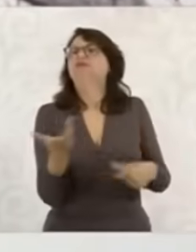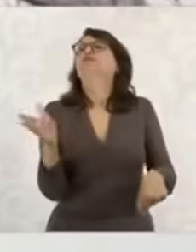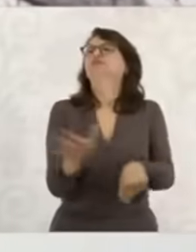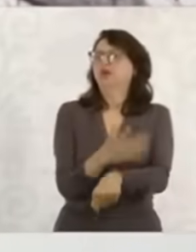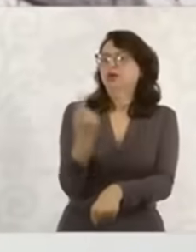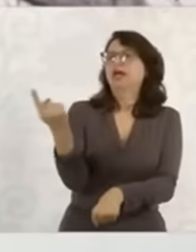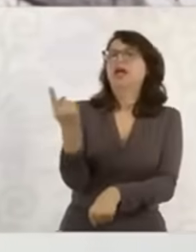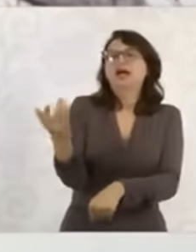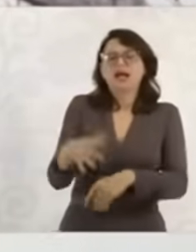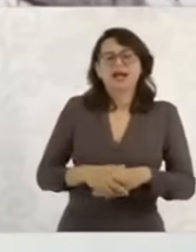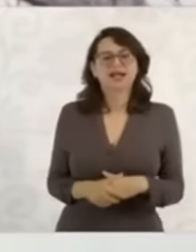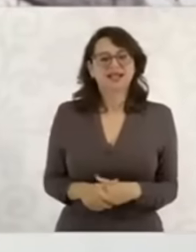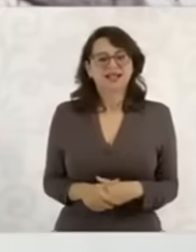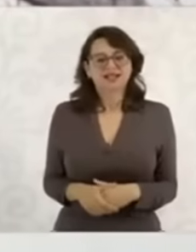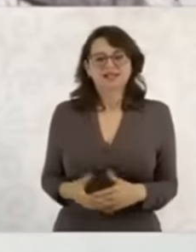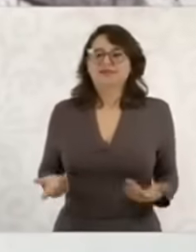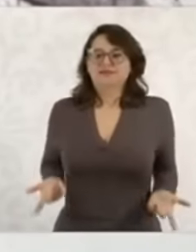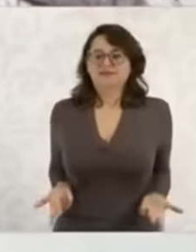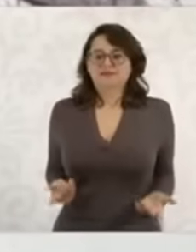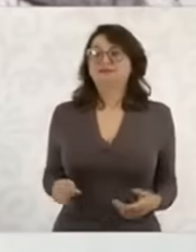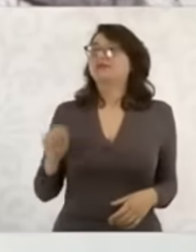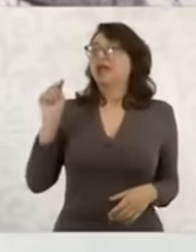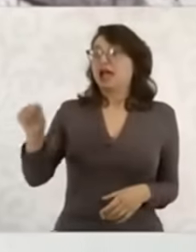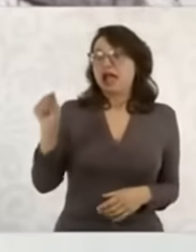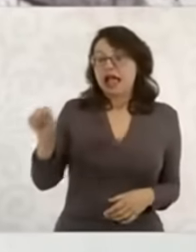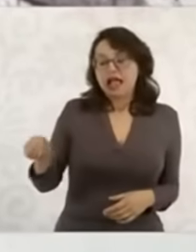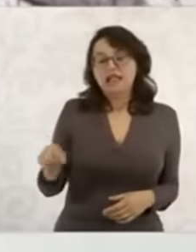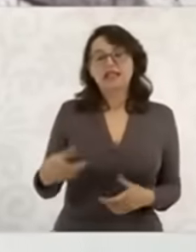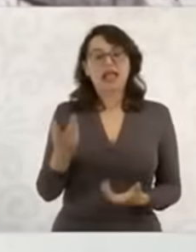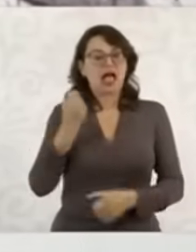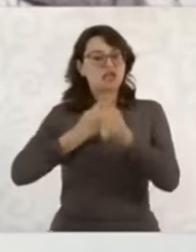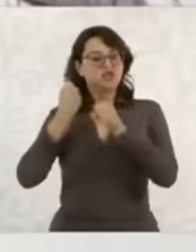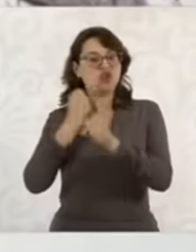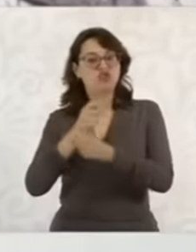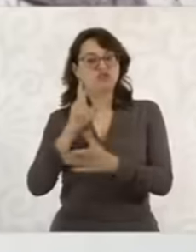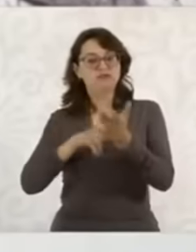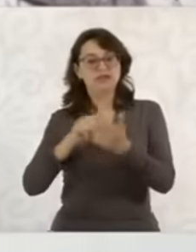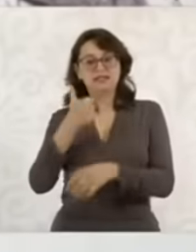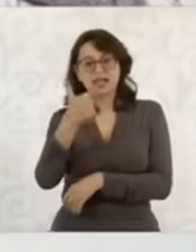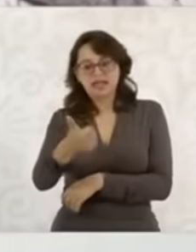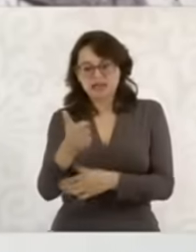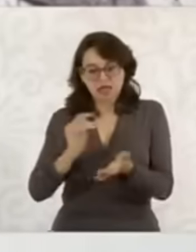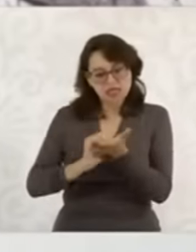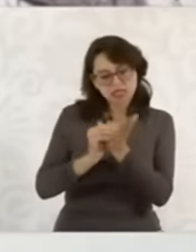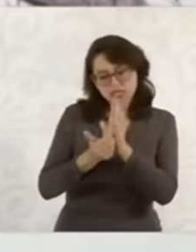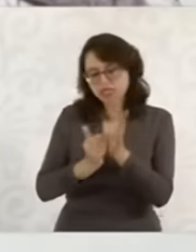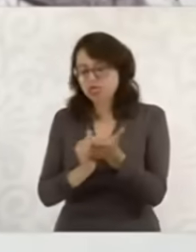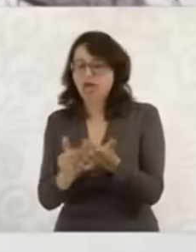Entonces, él fue uno de los articuladores del fraude del 2006.